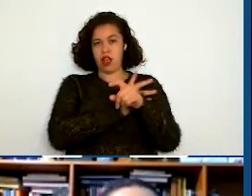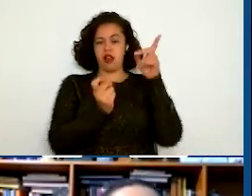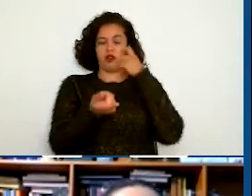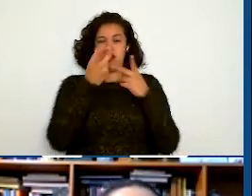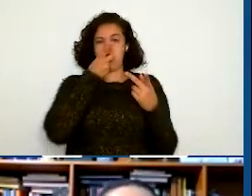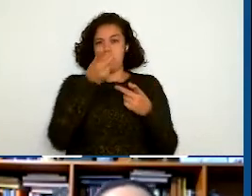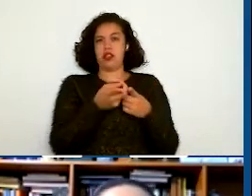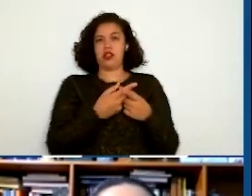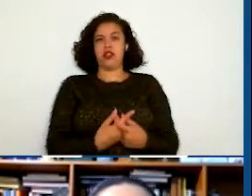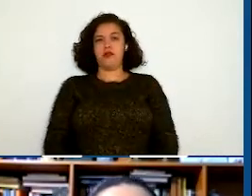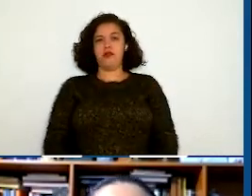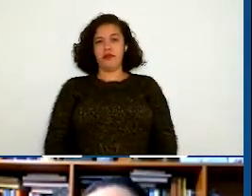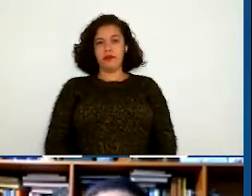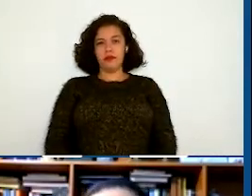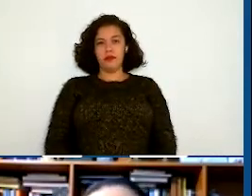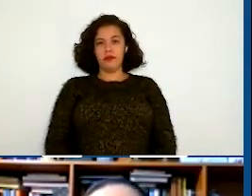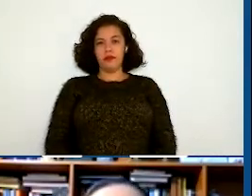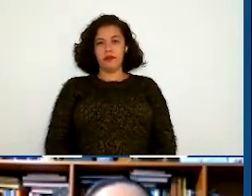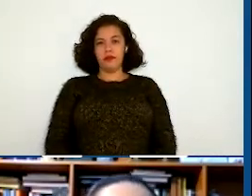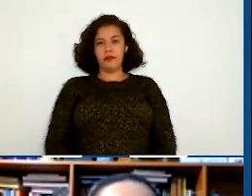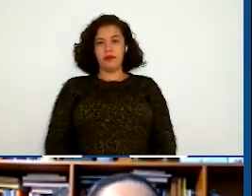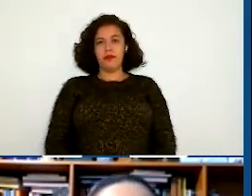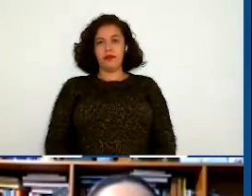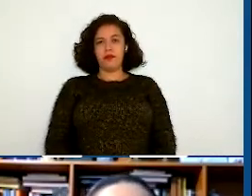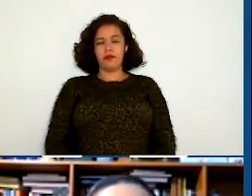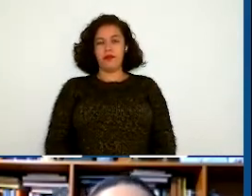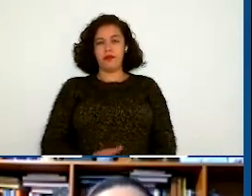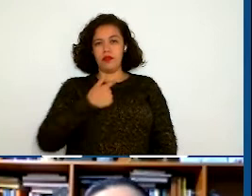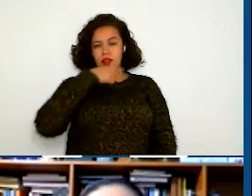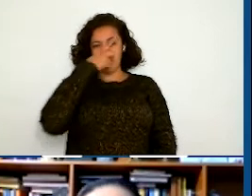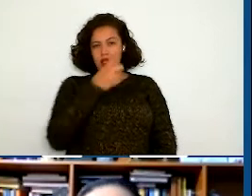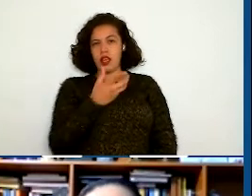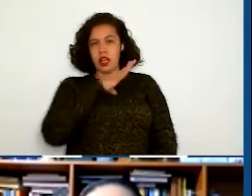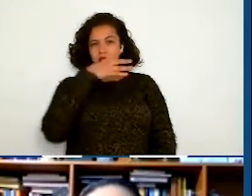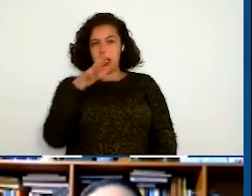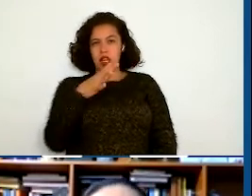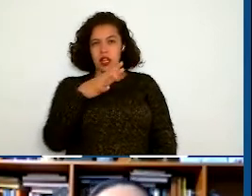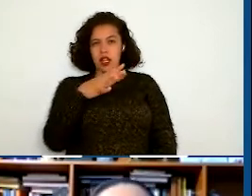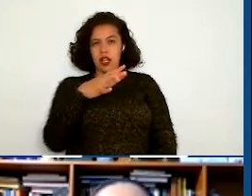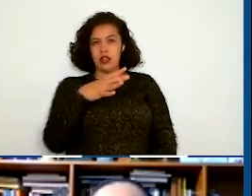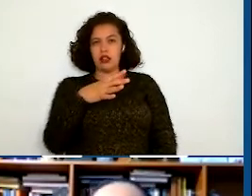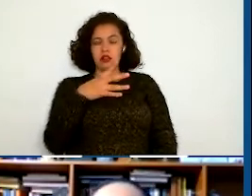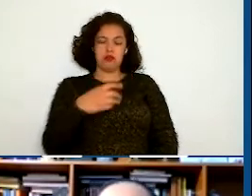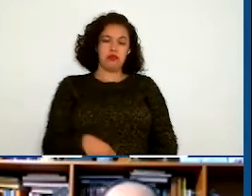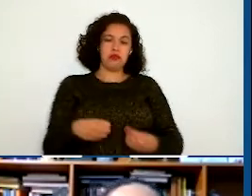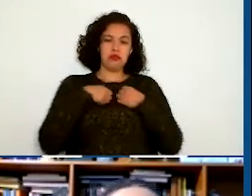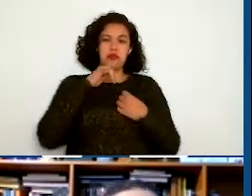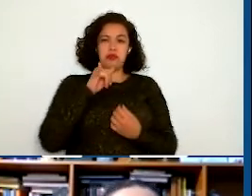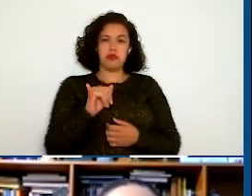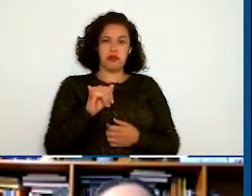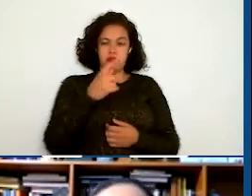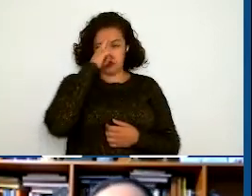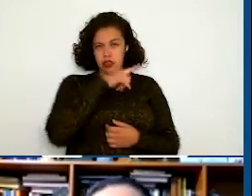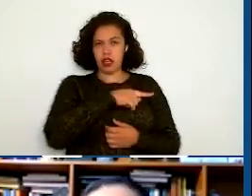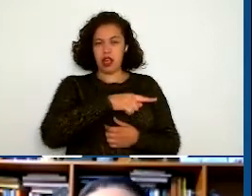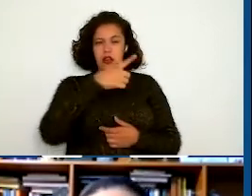dicen, incluso, ¿no?, ambientales, como yo les decía. En general, esta calidad de vida como esta dimensión subjetiva o